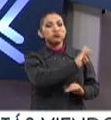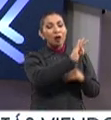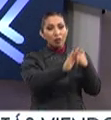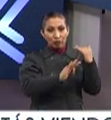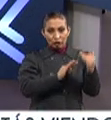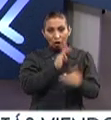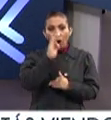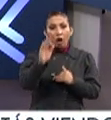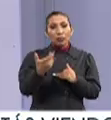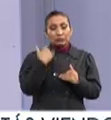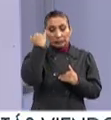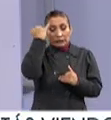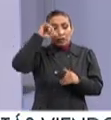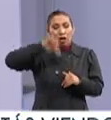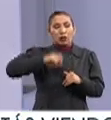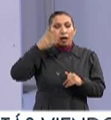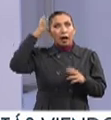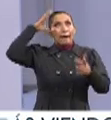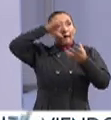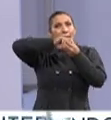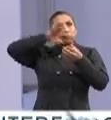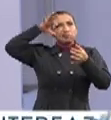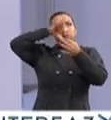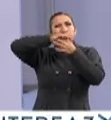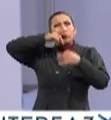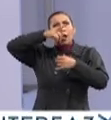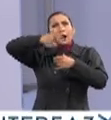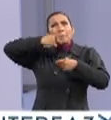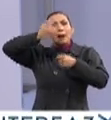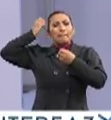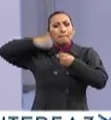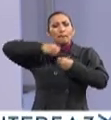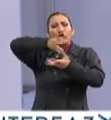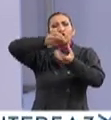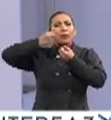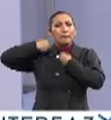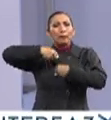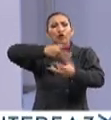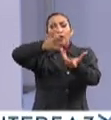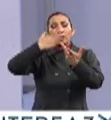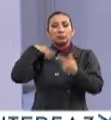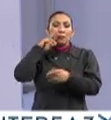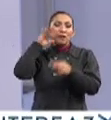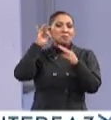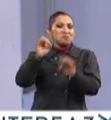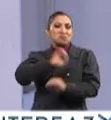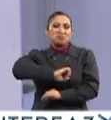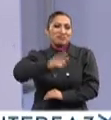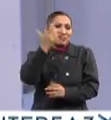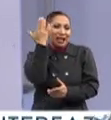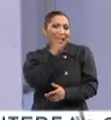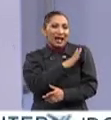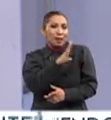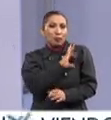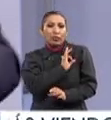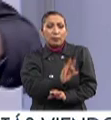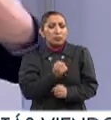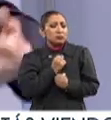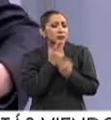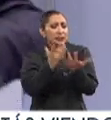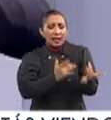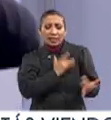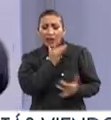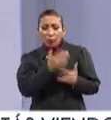Todos improvisamos en él, y esa es, yo creo, que una de las mejores maneras de comprobar que somos expertos, porque podemos expresar